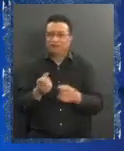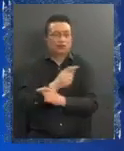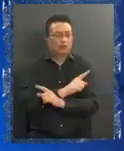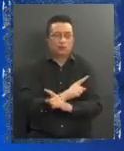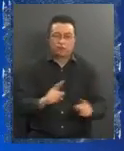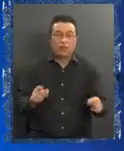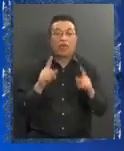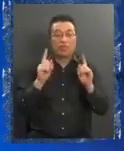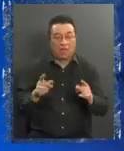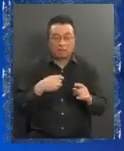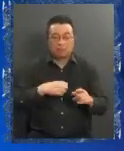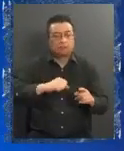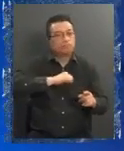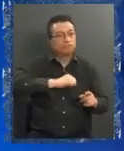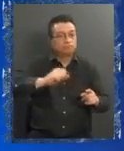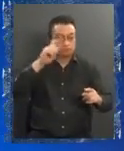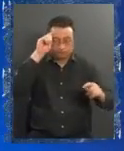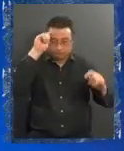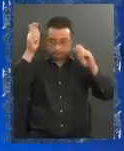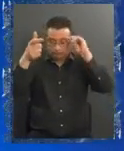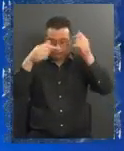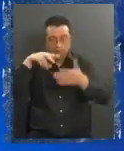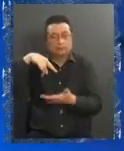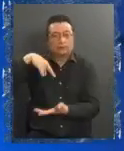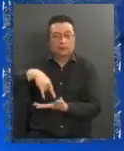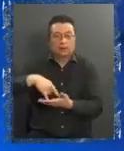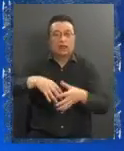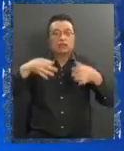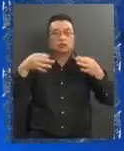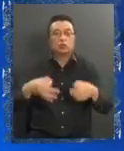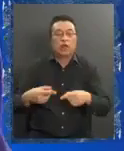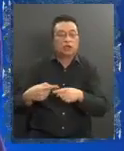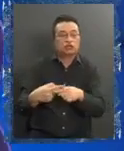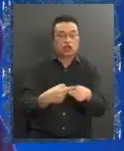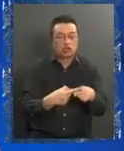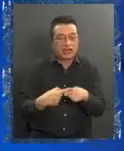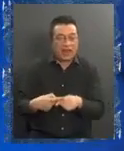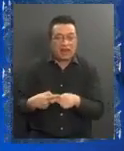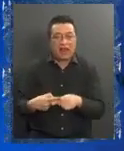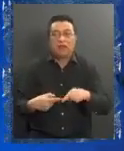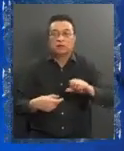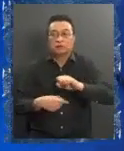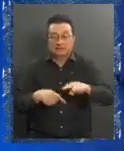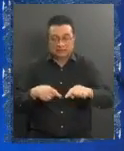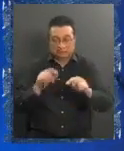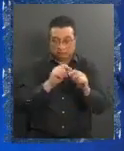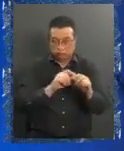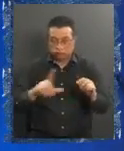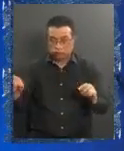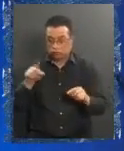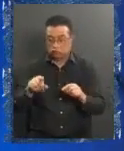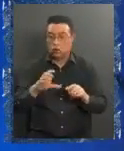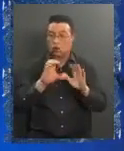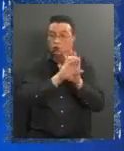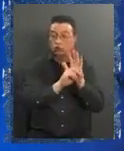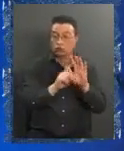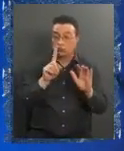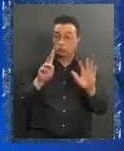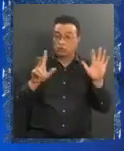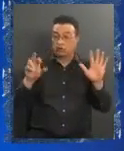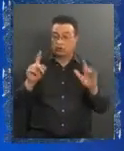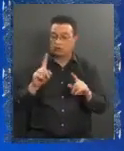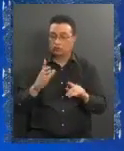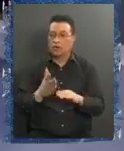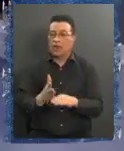haya iniciativa del Parlamento en materia de seguridad social. Y eso está desde ahí. Esto no es de la Constitución del 80, eso es anterior.